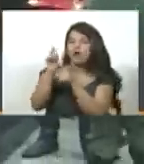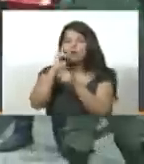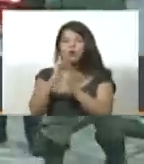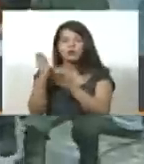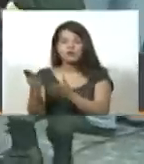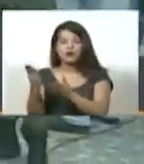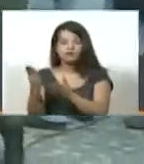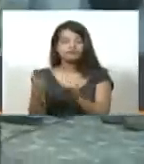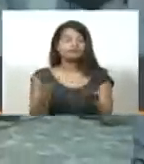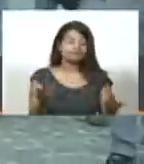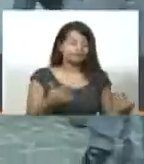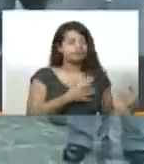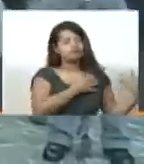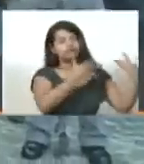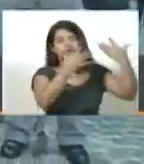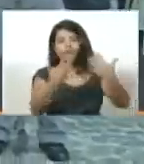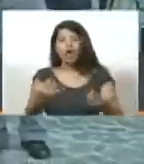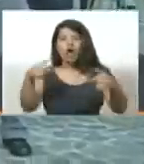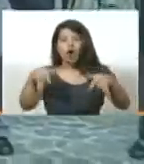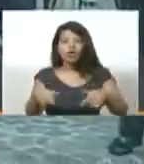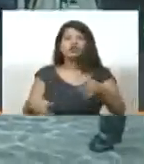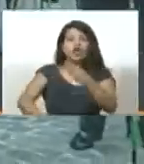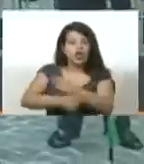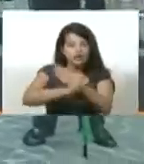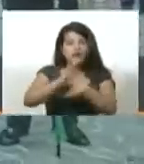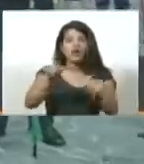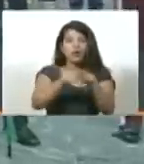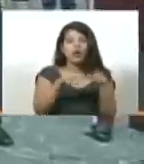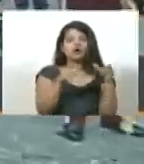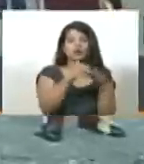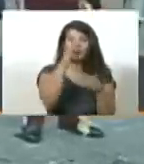continúa siendo atacado por la oligarquía de Venezuela. Sí.